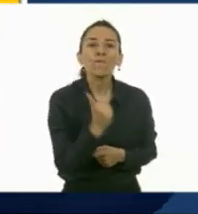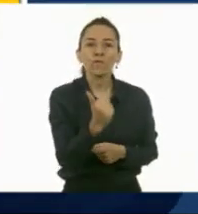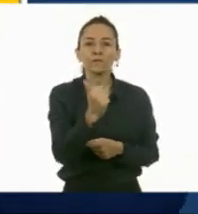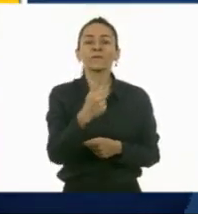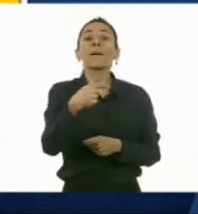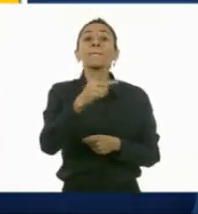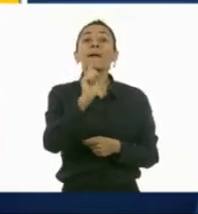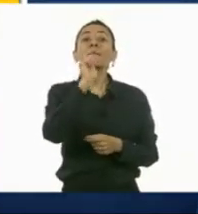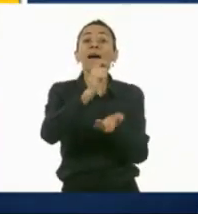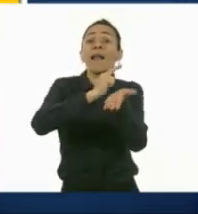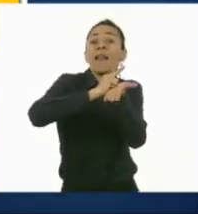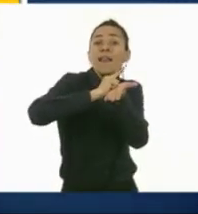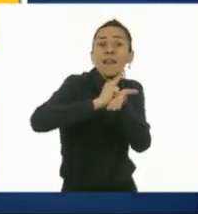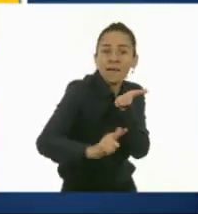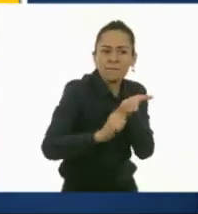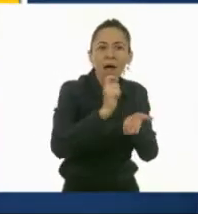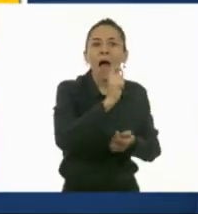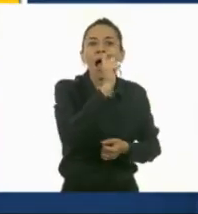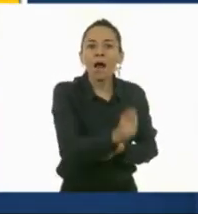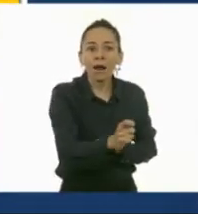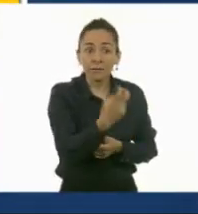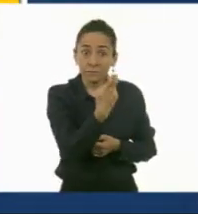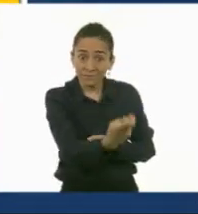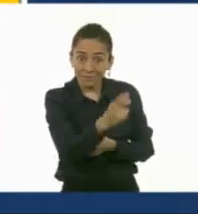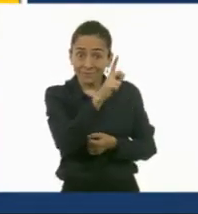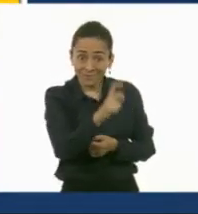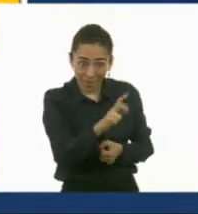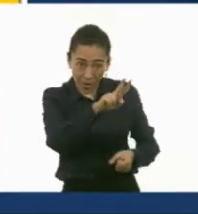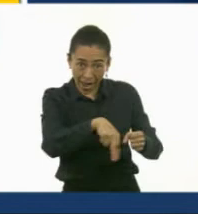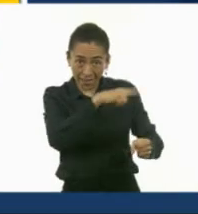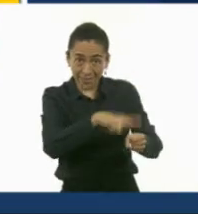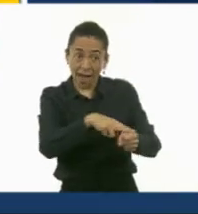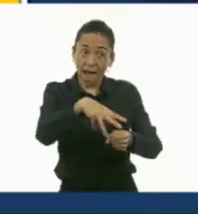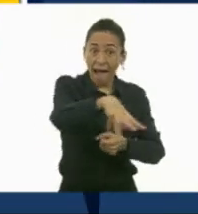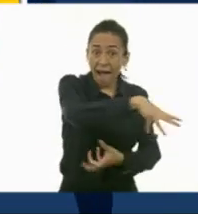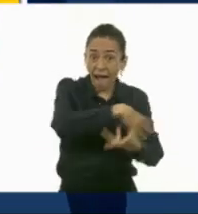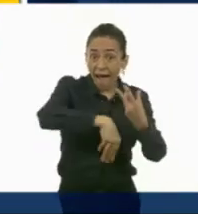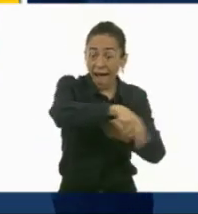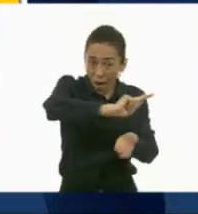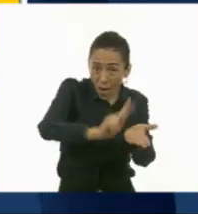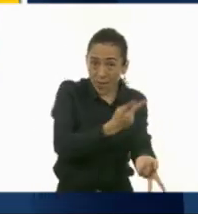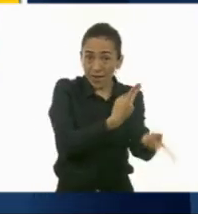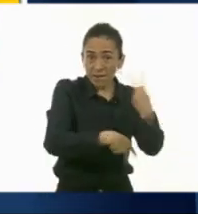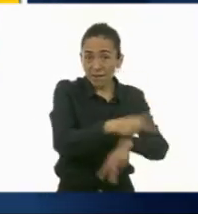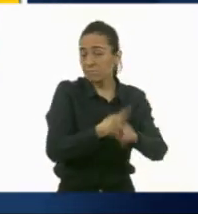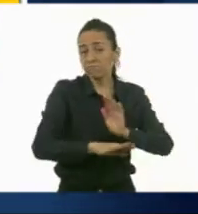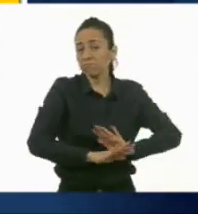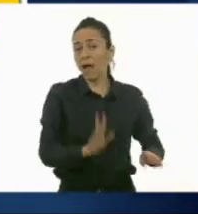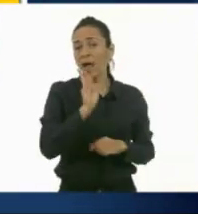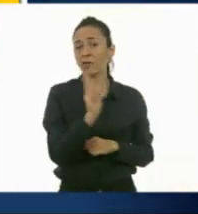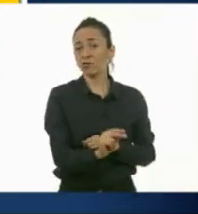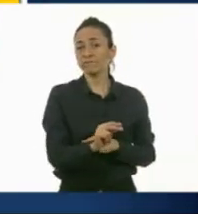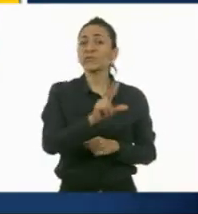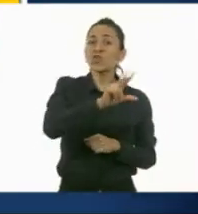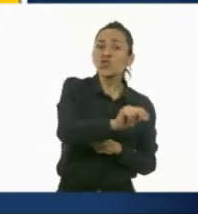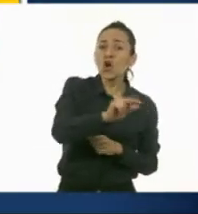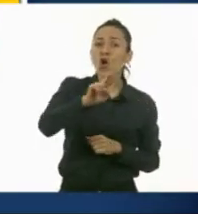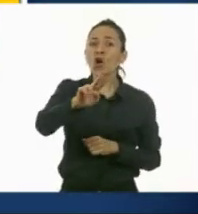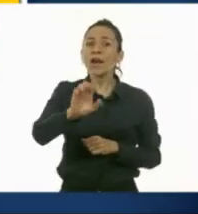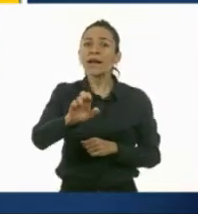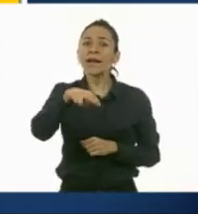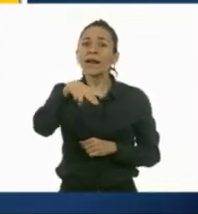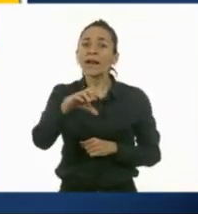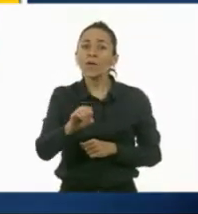un recurso no renovable. Es decir, en el momento en el que se acabe, ya no vamos a tener más agua. Y por eso es tan